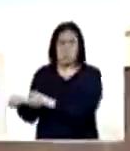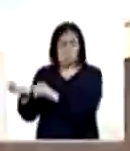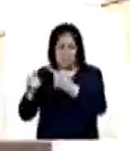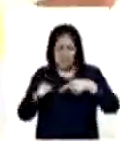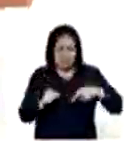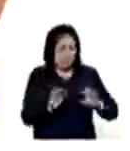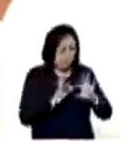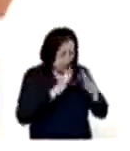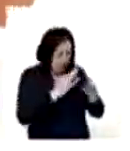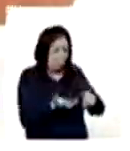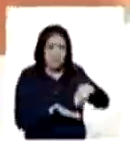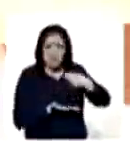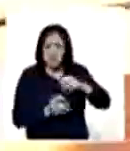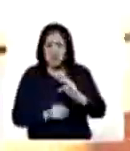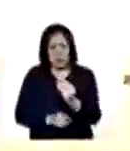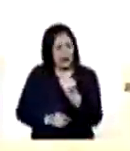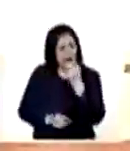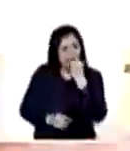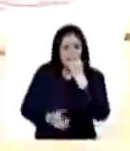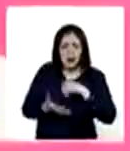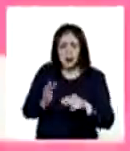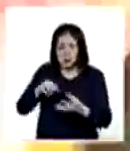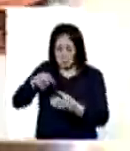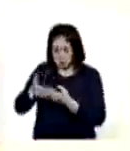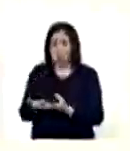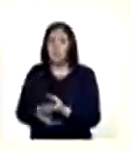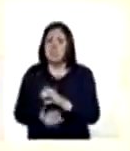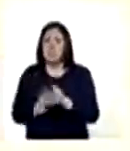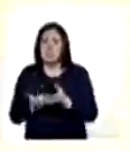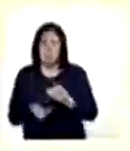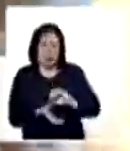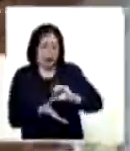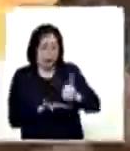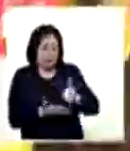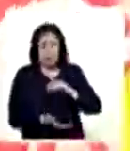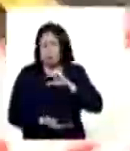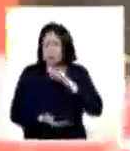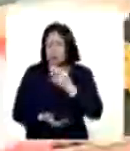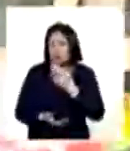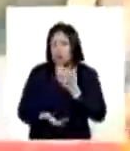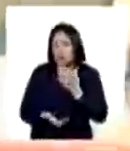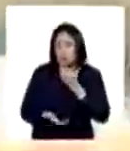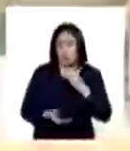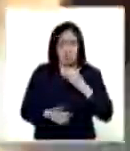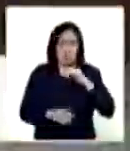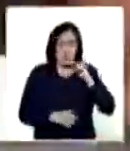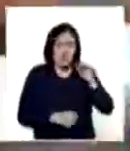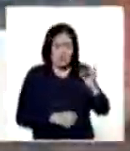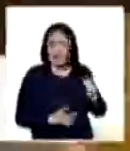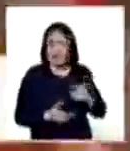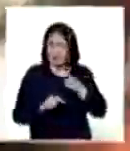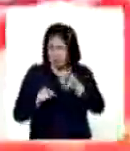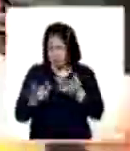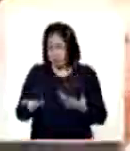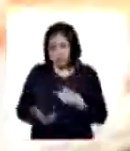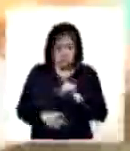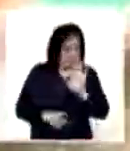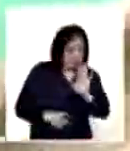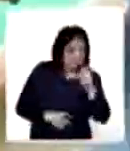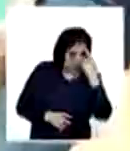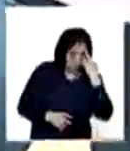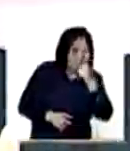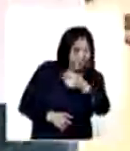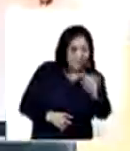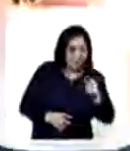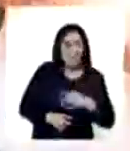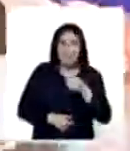familia, alfajores, bombitas, yuquitas, arroz con leche, mazamorra. Pero también he pensado en ustedes. Sigrid, Mari, he pensado en